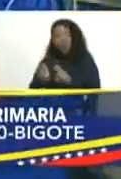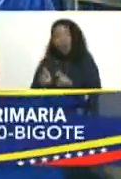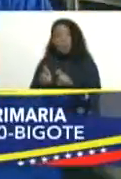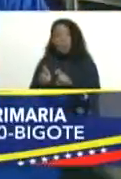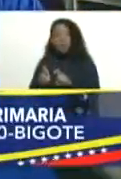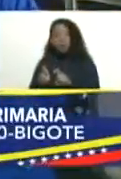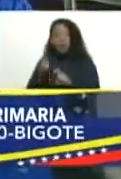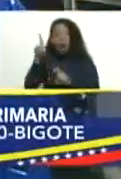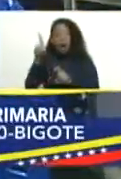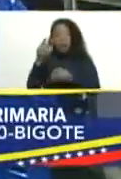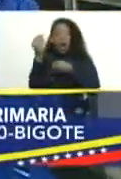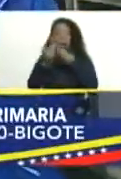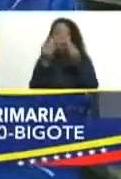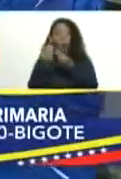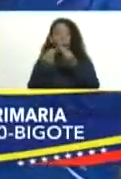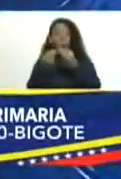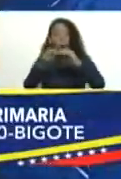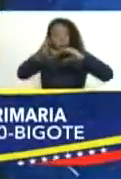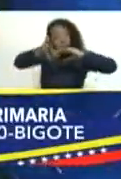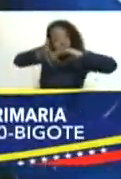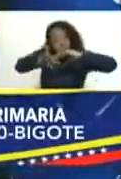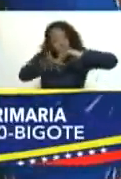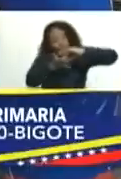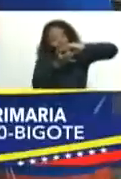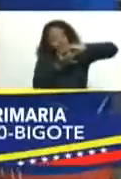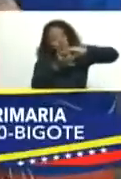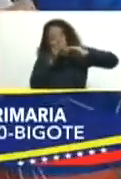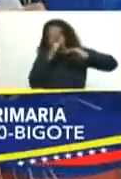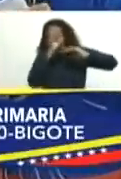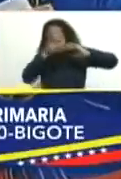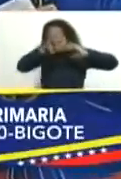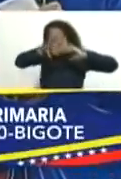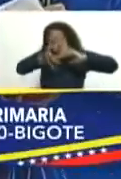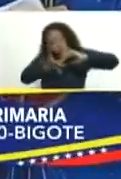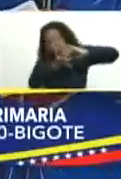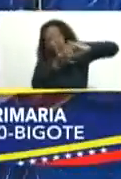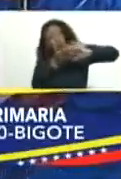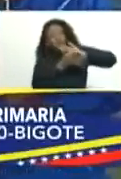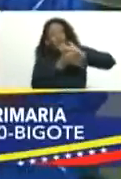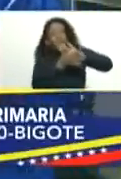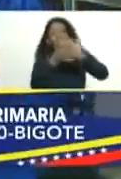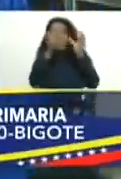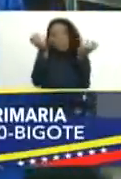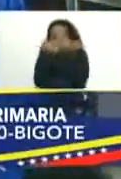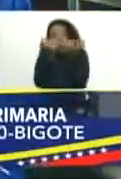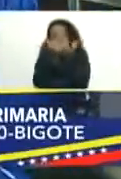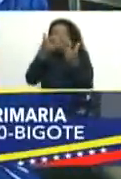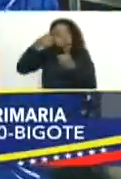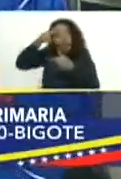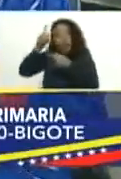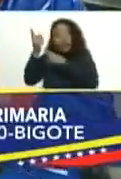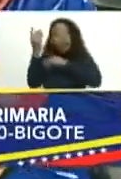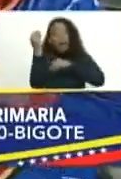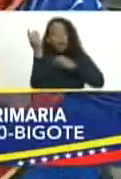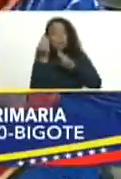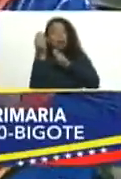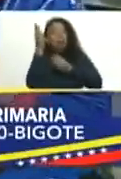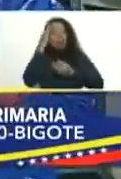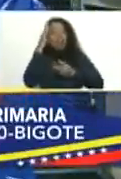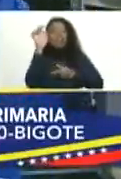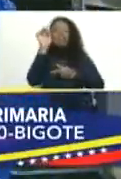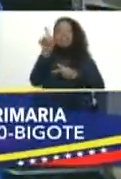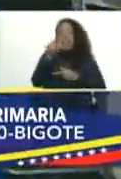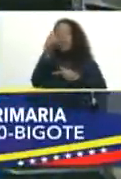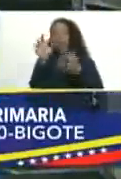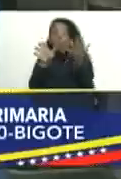de tacto de la próstata y todo lo que es la parte de imágenes para poder saber si un paciente tiene